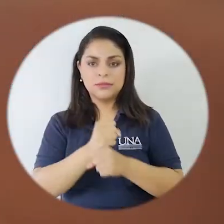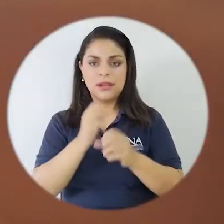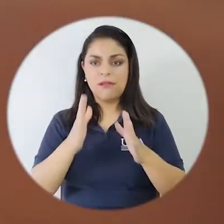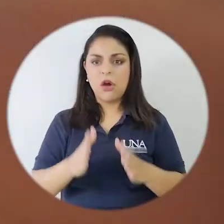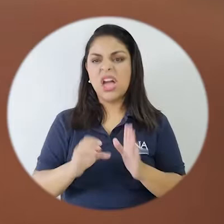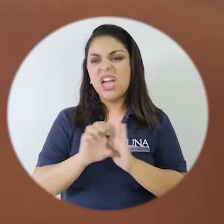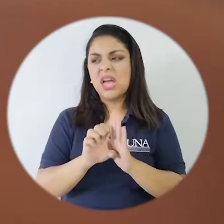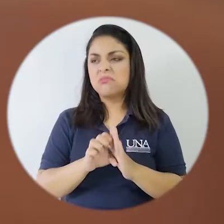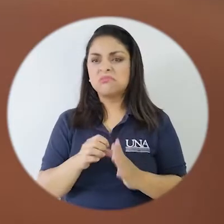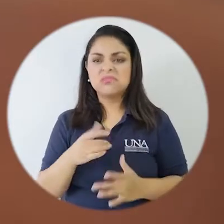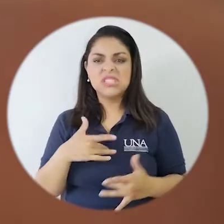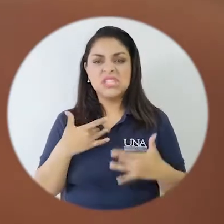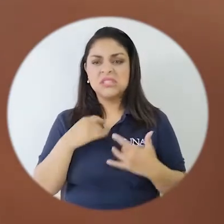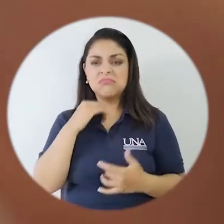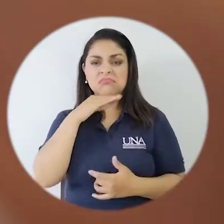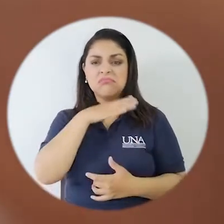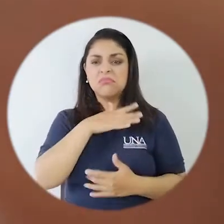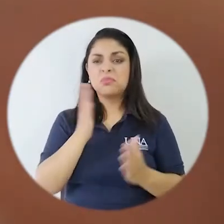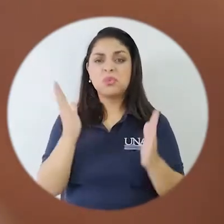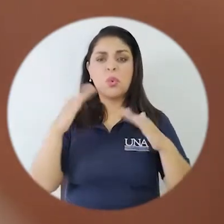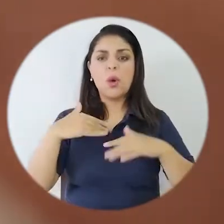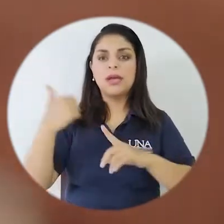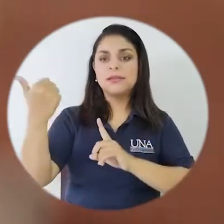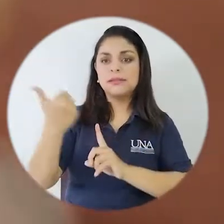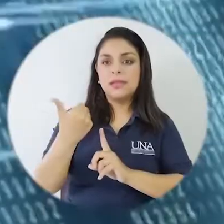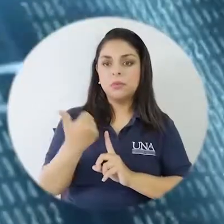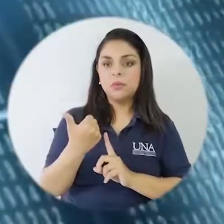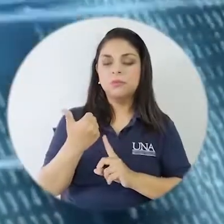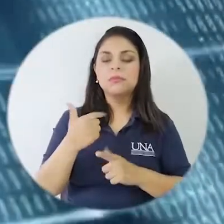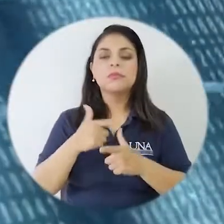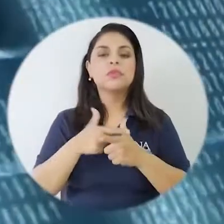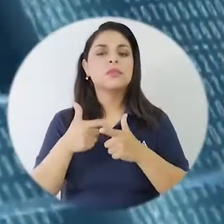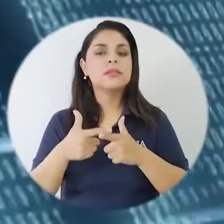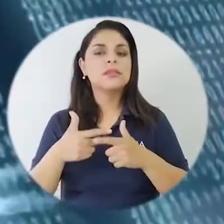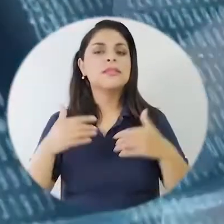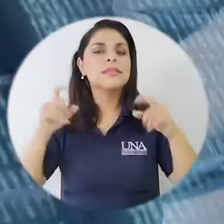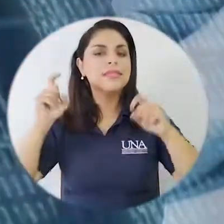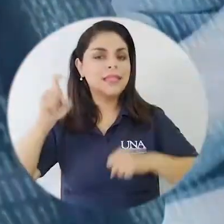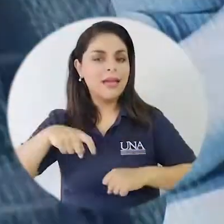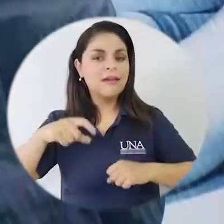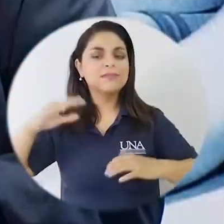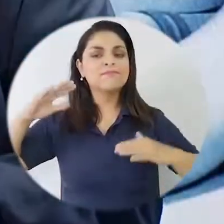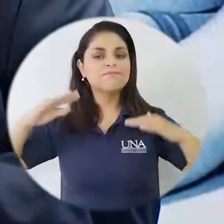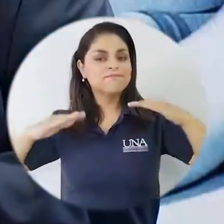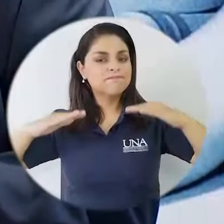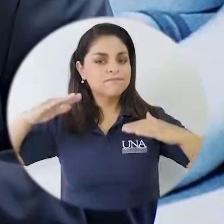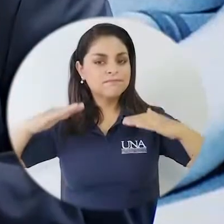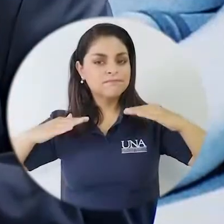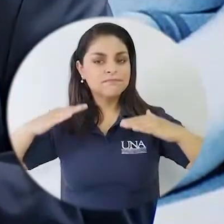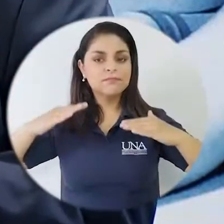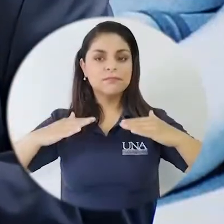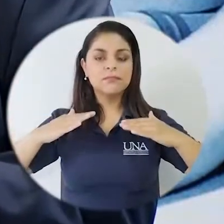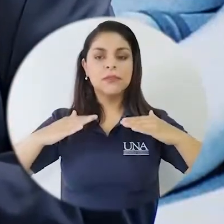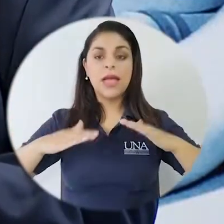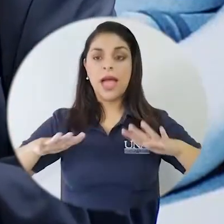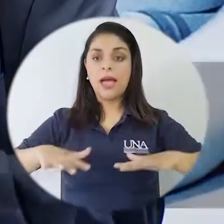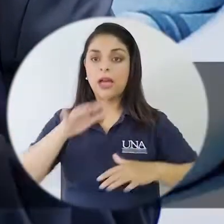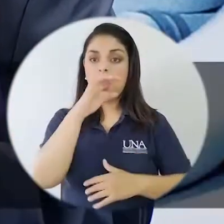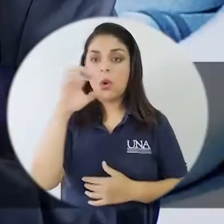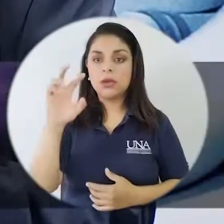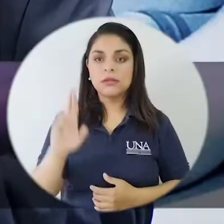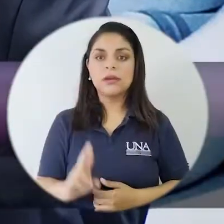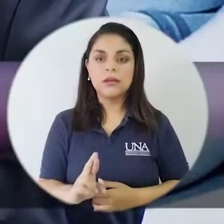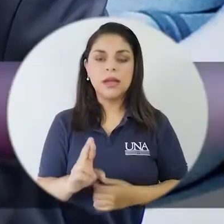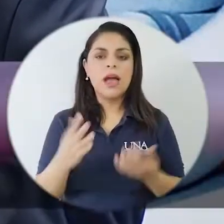porque no hay seguimiento. Entonces, es como un balance, ¿verdad? Ciertamente, pues en el caso costarricense creo que hemos